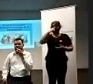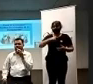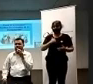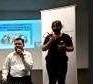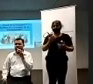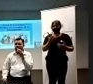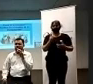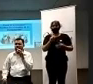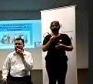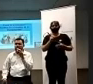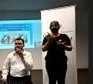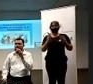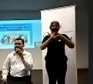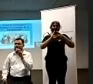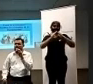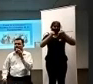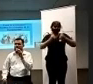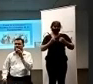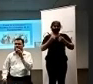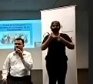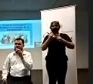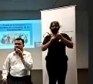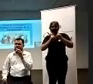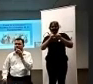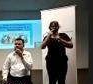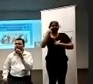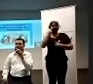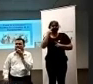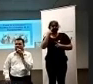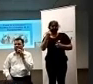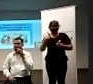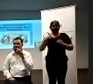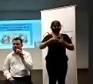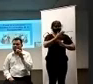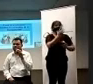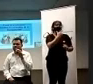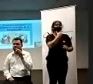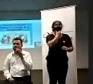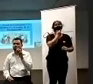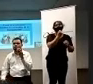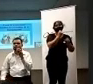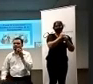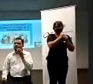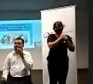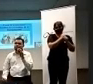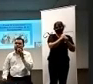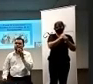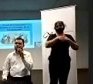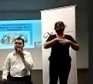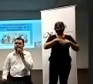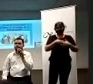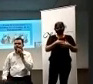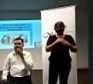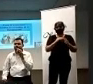a problemas en su casa o a sentirse útil. No puede ir a la facultad porque todo se virtualizó, y si se